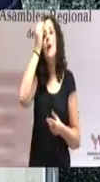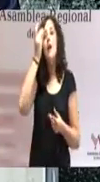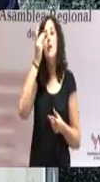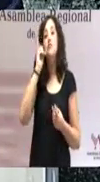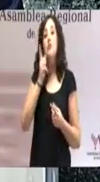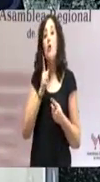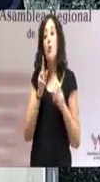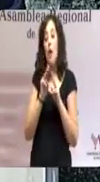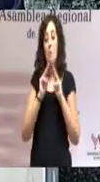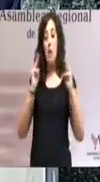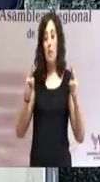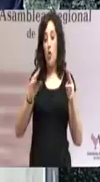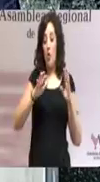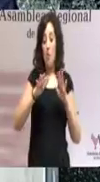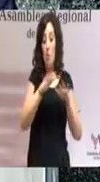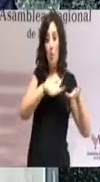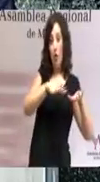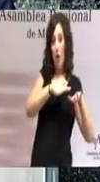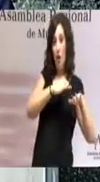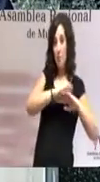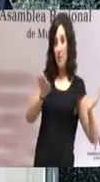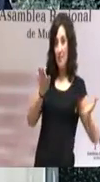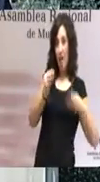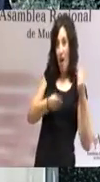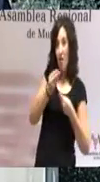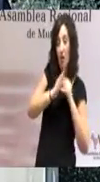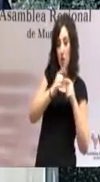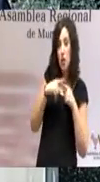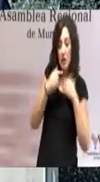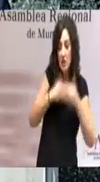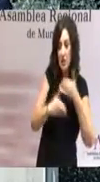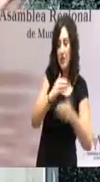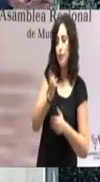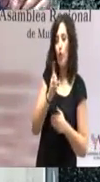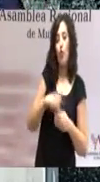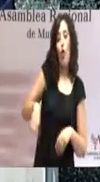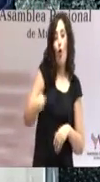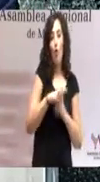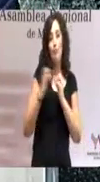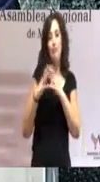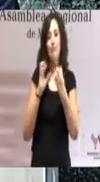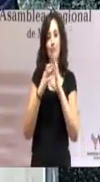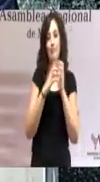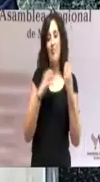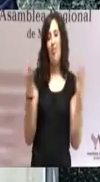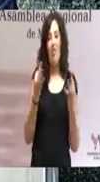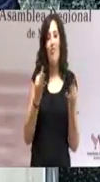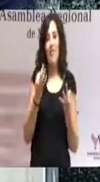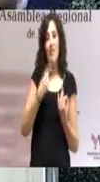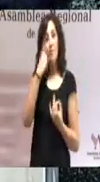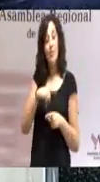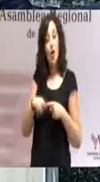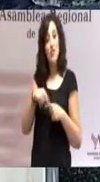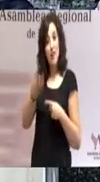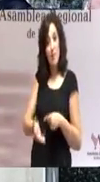solo del Parlamento? Por mucho esfuerzo que hagamos, las cosas importantes tenemos que hacerlas entre todos. Debiéramos aprender que se ha avanzado en cosas